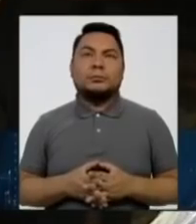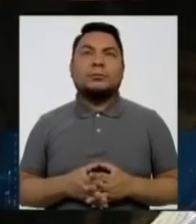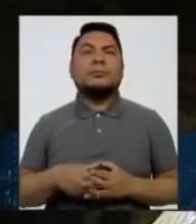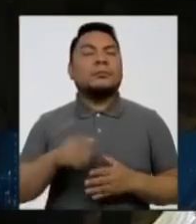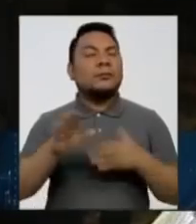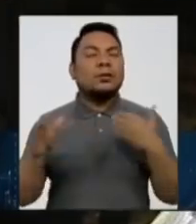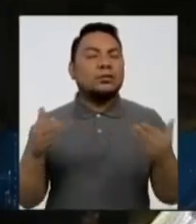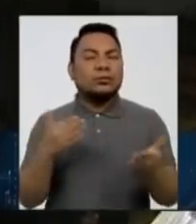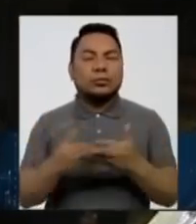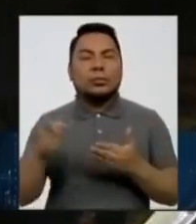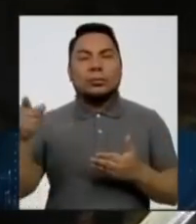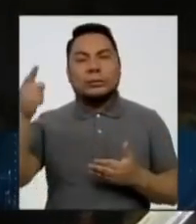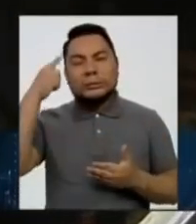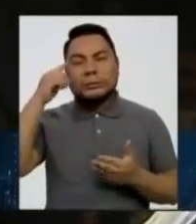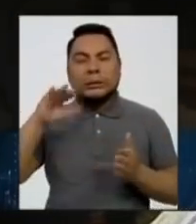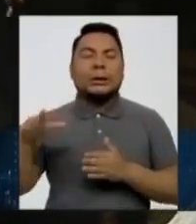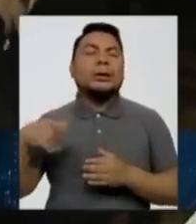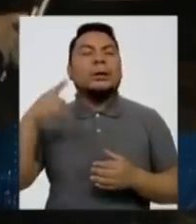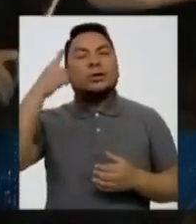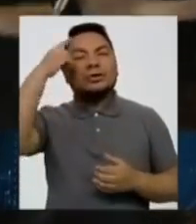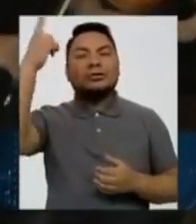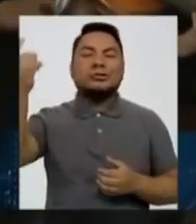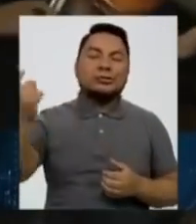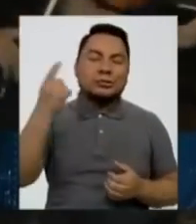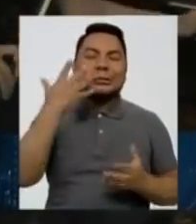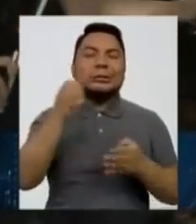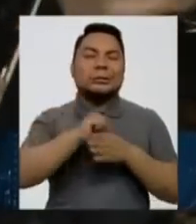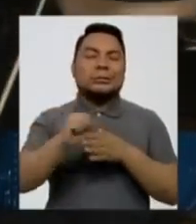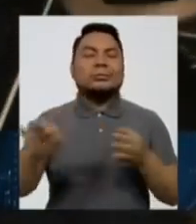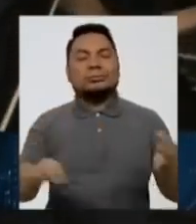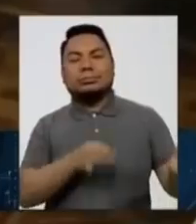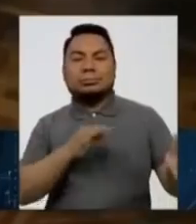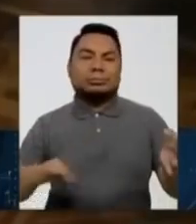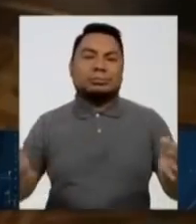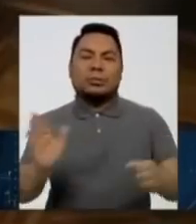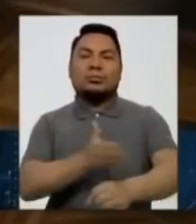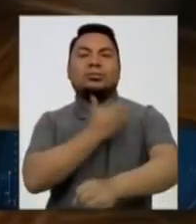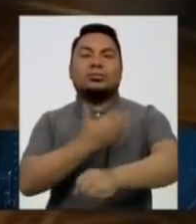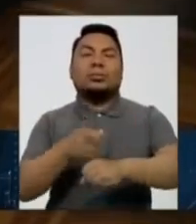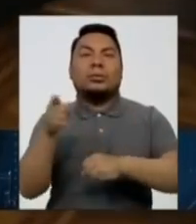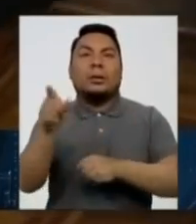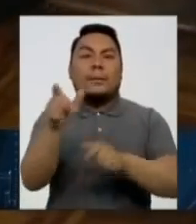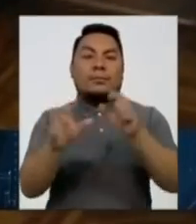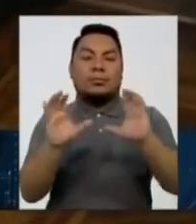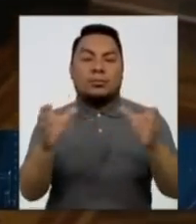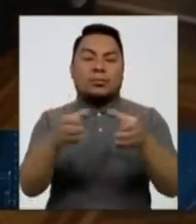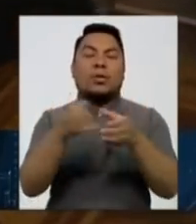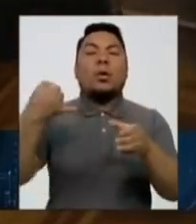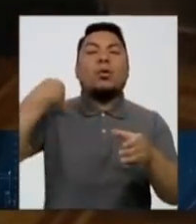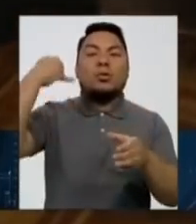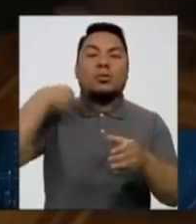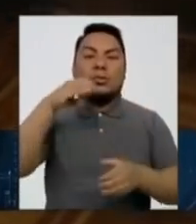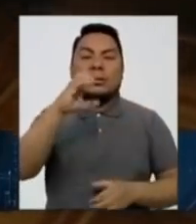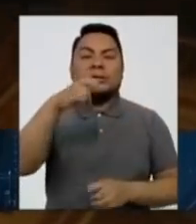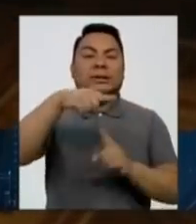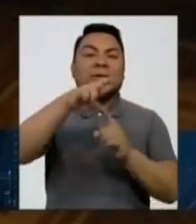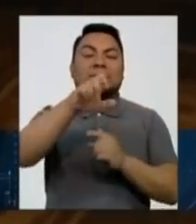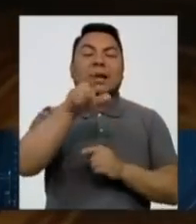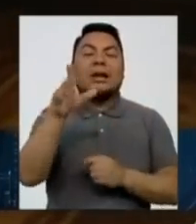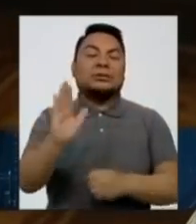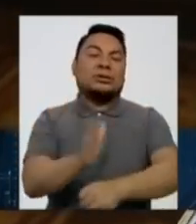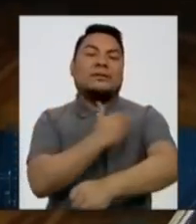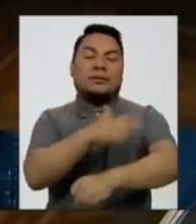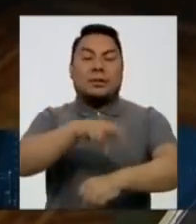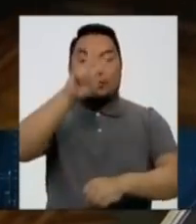Dejan todo de lado para volar y soñar con cada nota musical. Los integrantes de la Orquesta Juvenil Central de Sinfonía por el